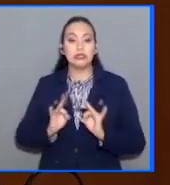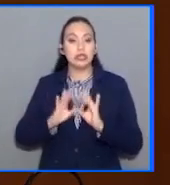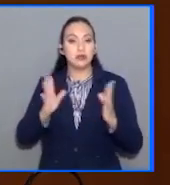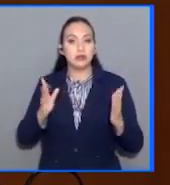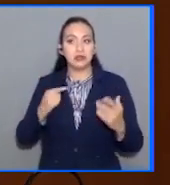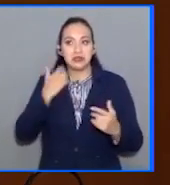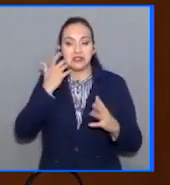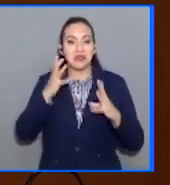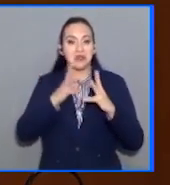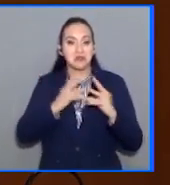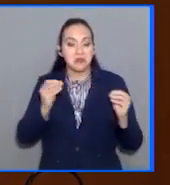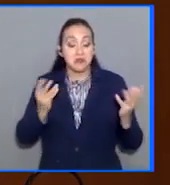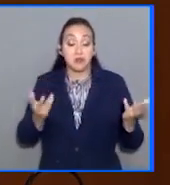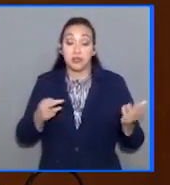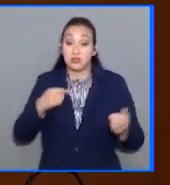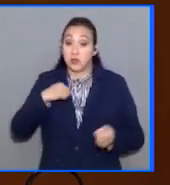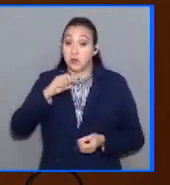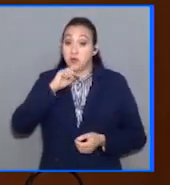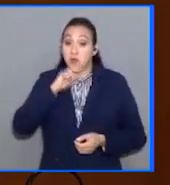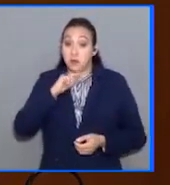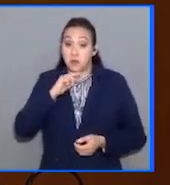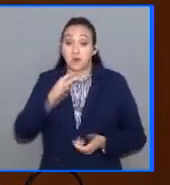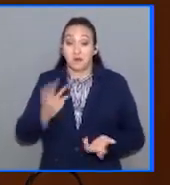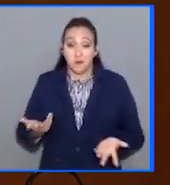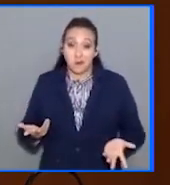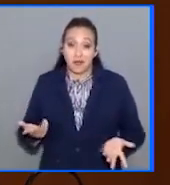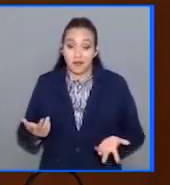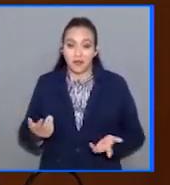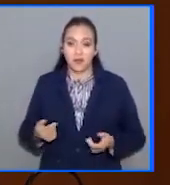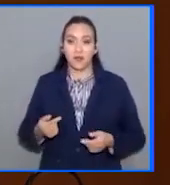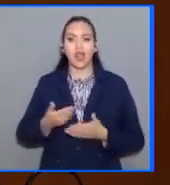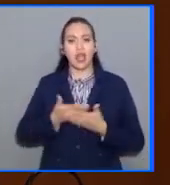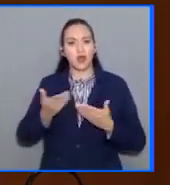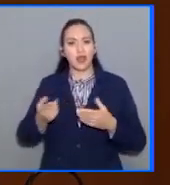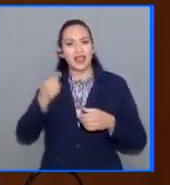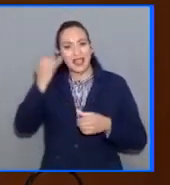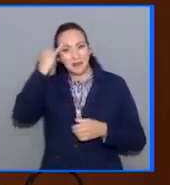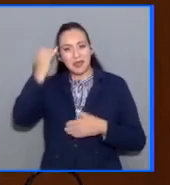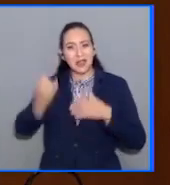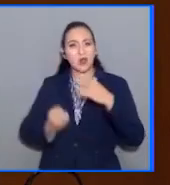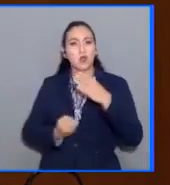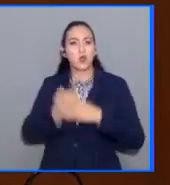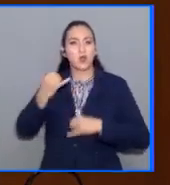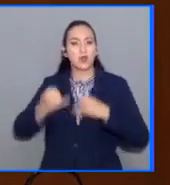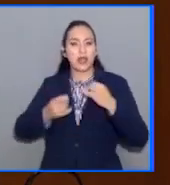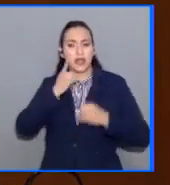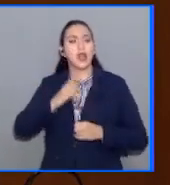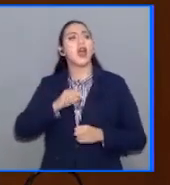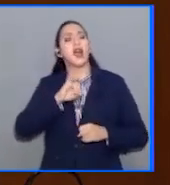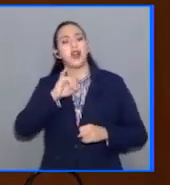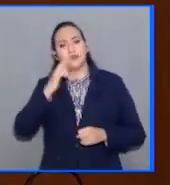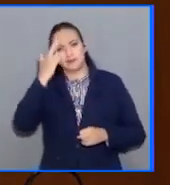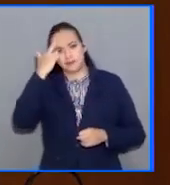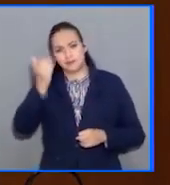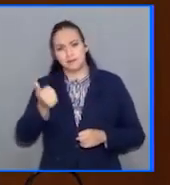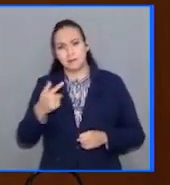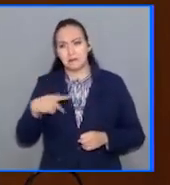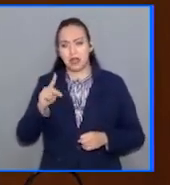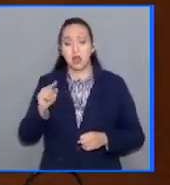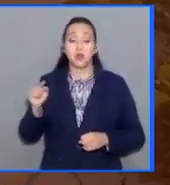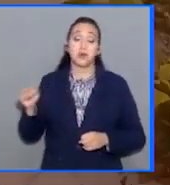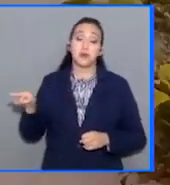que desde el juez pues tenga que decir, pues tienes razón, pero yo no puedo